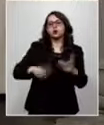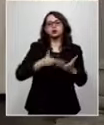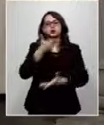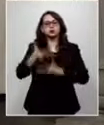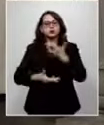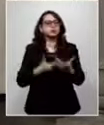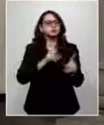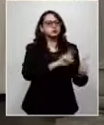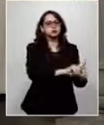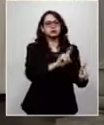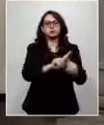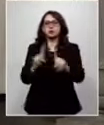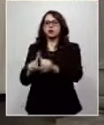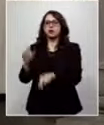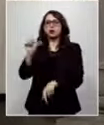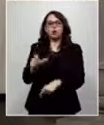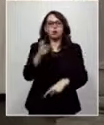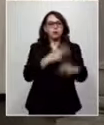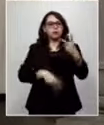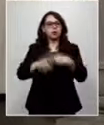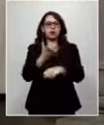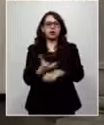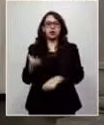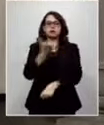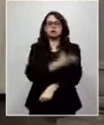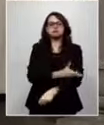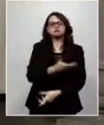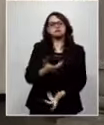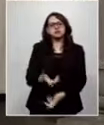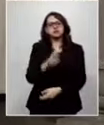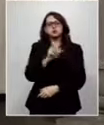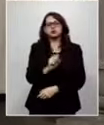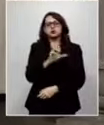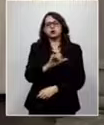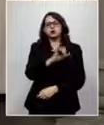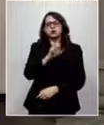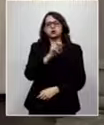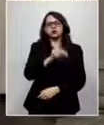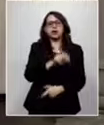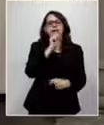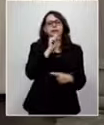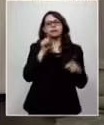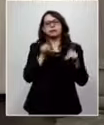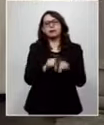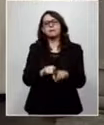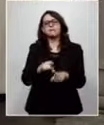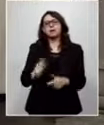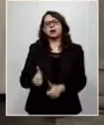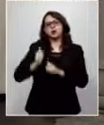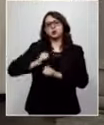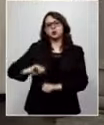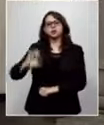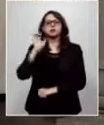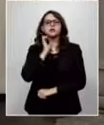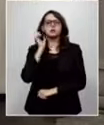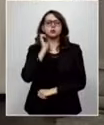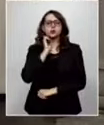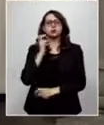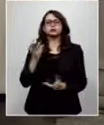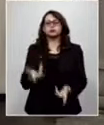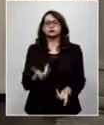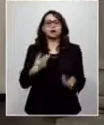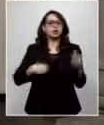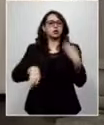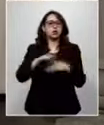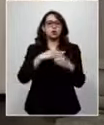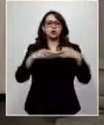la Suprema Corte como de distintas dependencias del Poder Ejecutivo Federal. y a todas las personas que nos